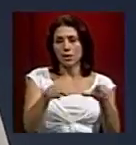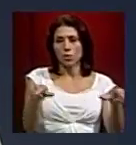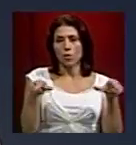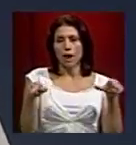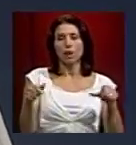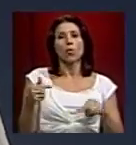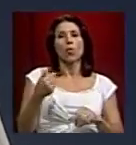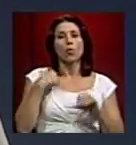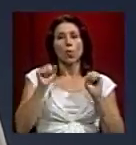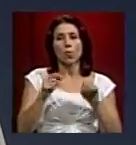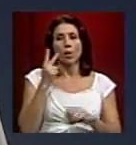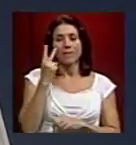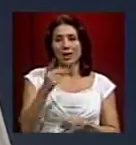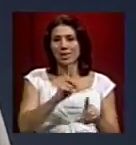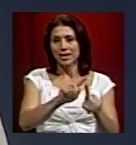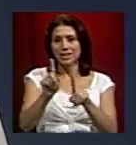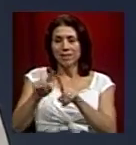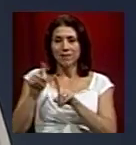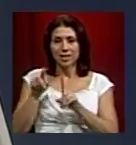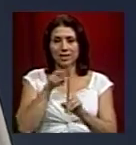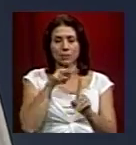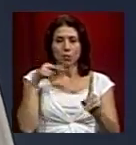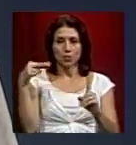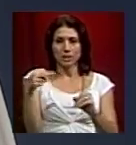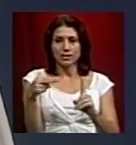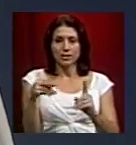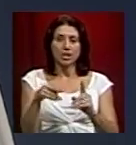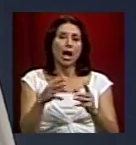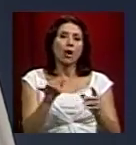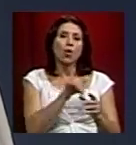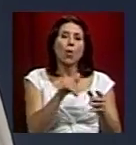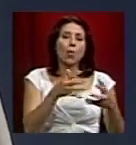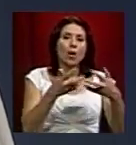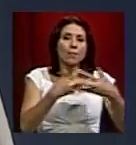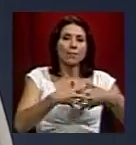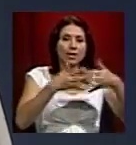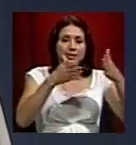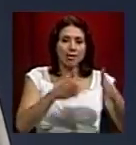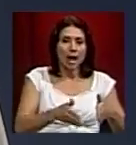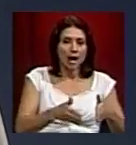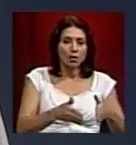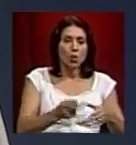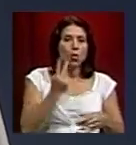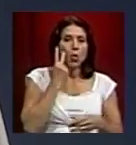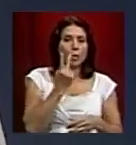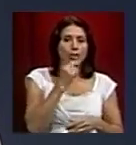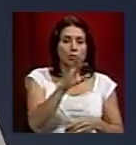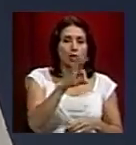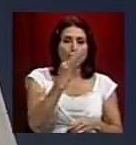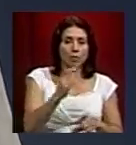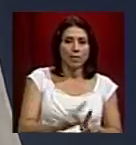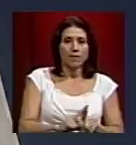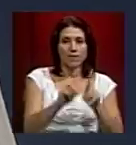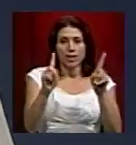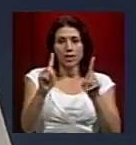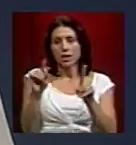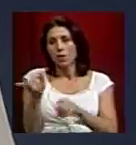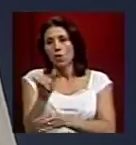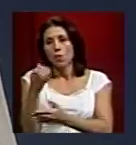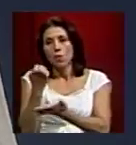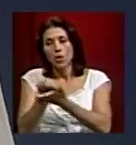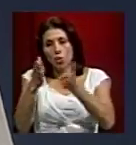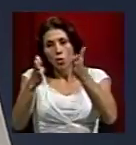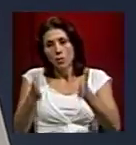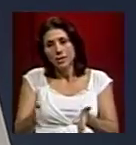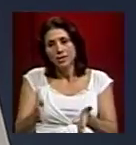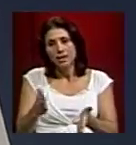uno lo puede ver desde diferentes puntos de vista, ¿no? Como empresario, lo ves de una forma; como economista,